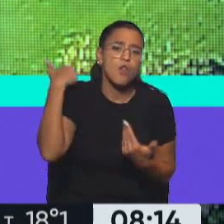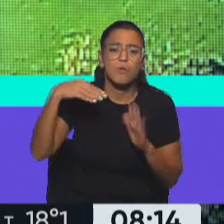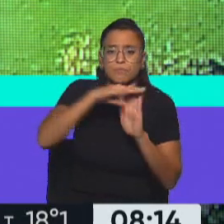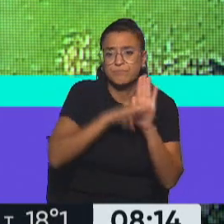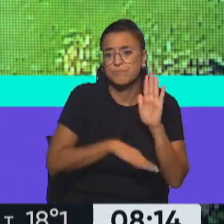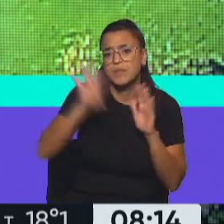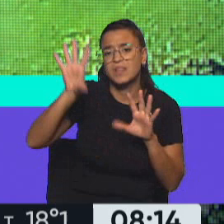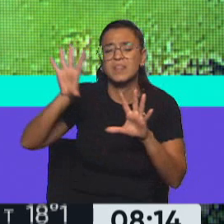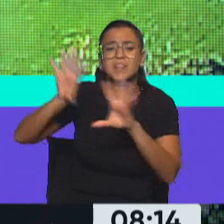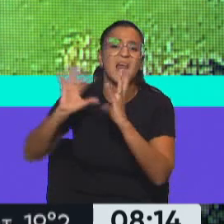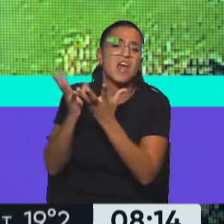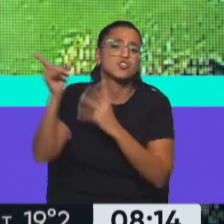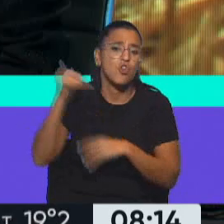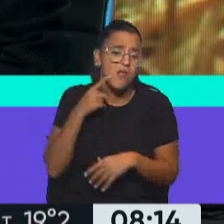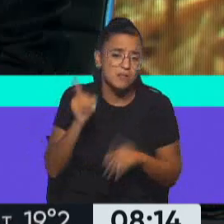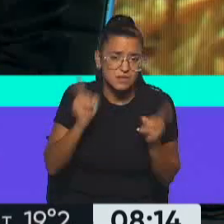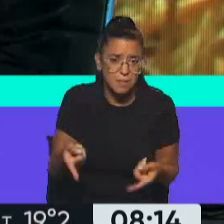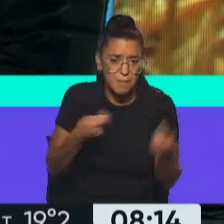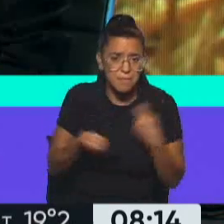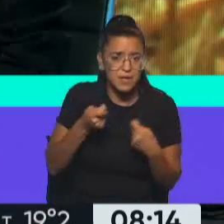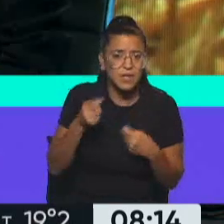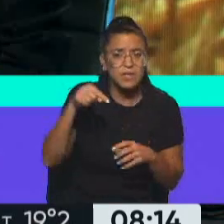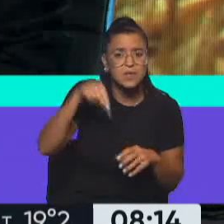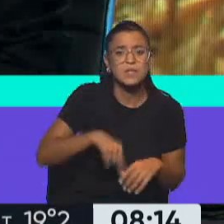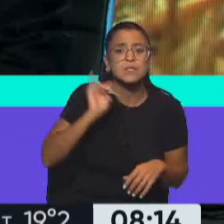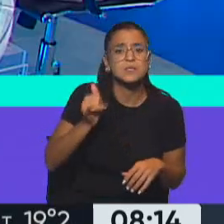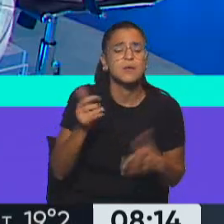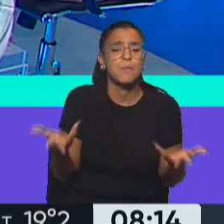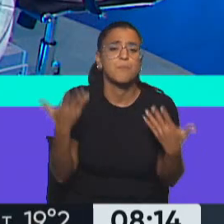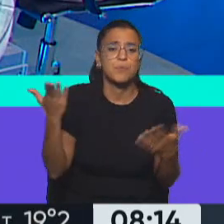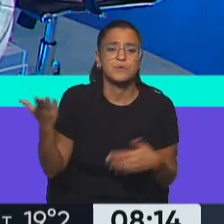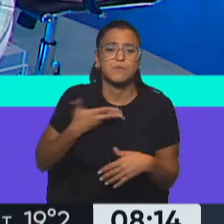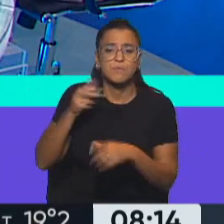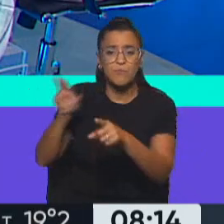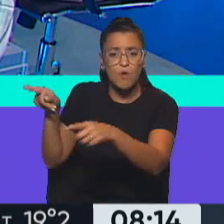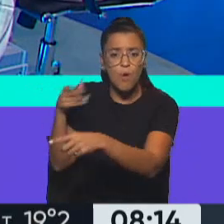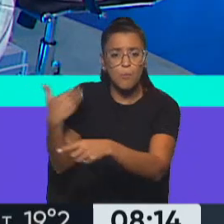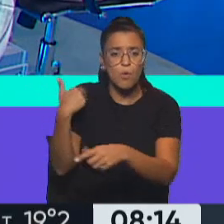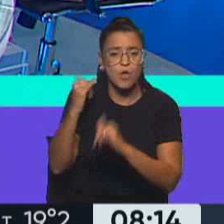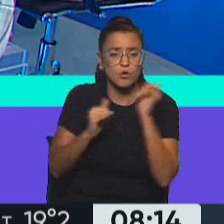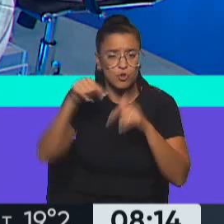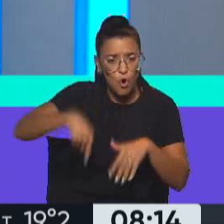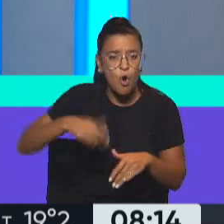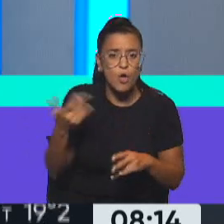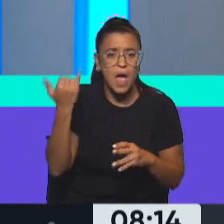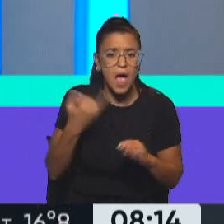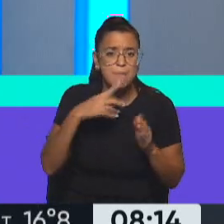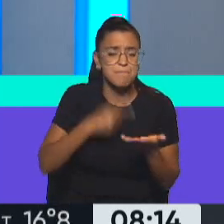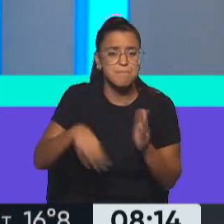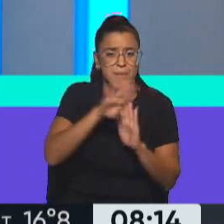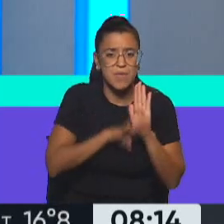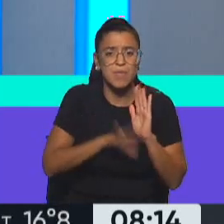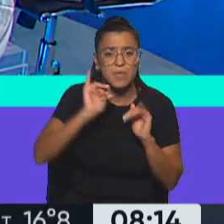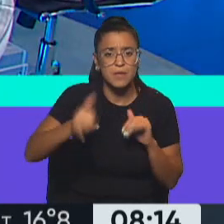pizarra internacional. Ahora, lo que nosotros... También para el mercado interno me cuesta creer Sí, eso. capaz de que- Florencia nos puede contar Claro. casos de hoy en día el mundo está viendo medidas, ¿no?